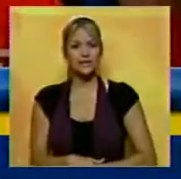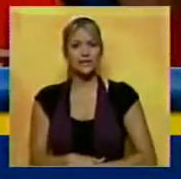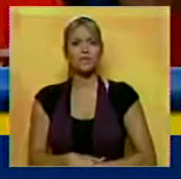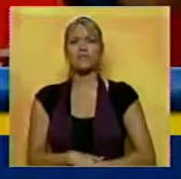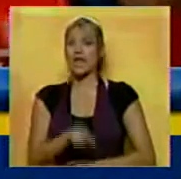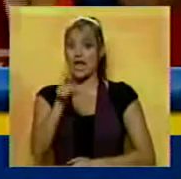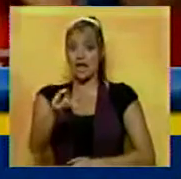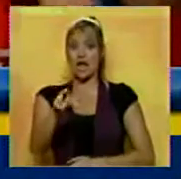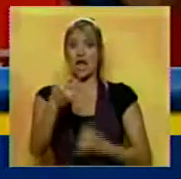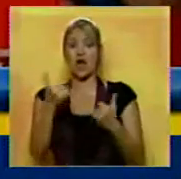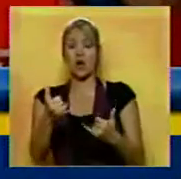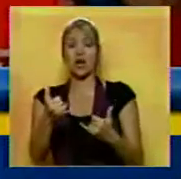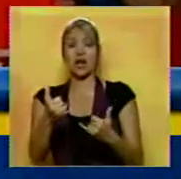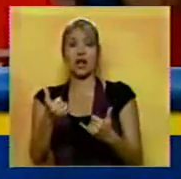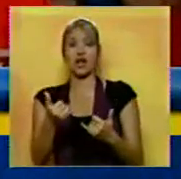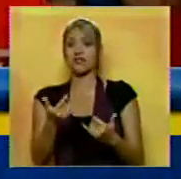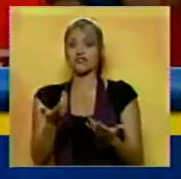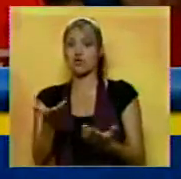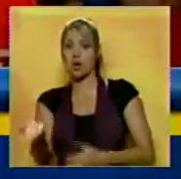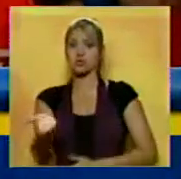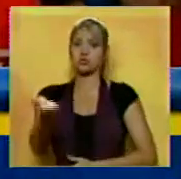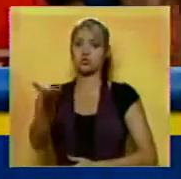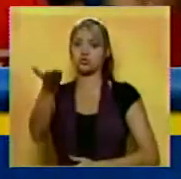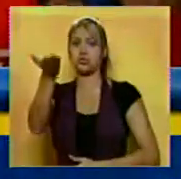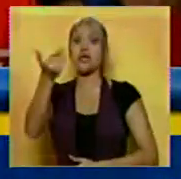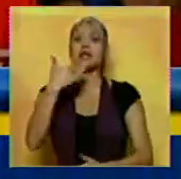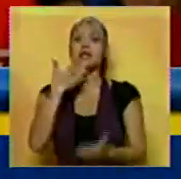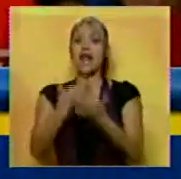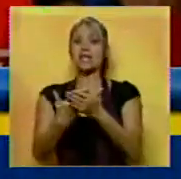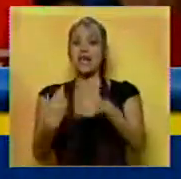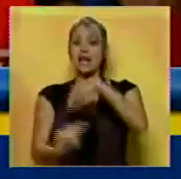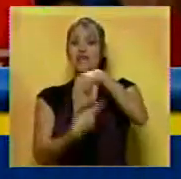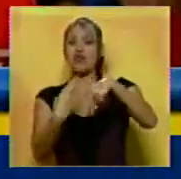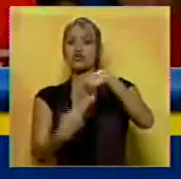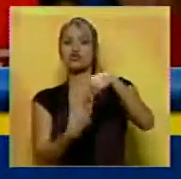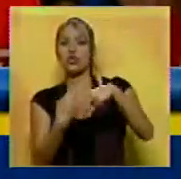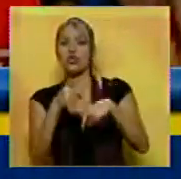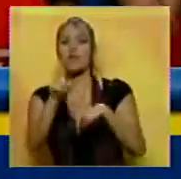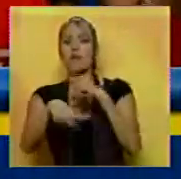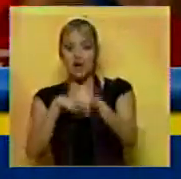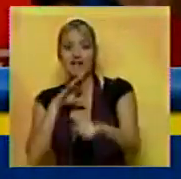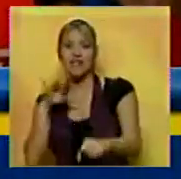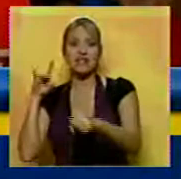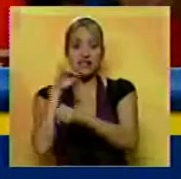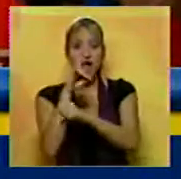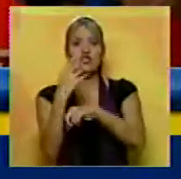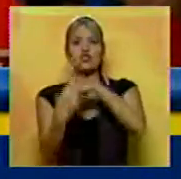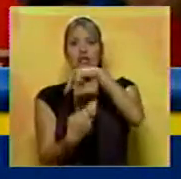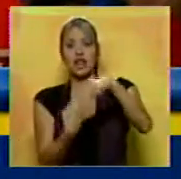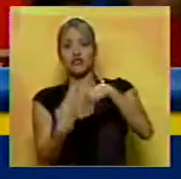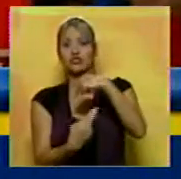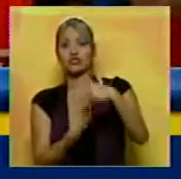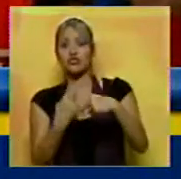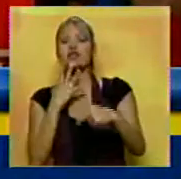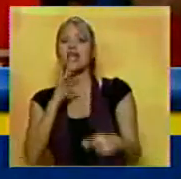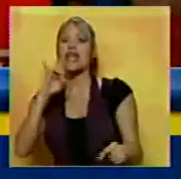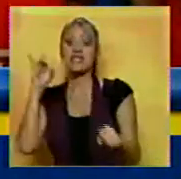él se haya levantado de la nada gracias a la revolución, traicionó la revolución,